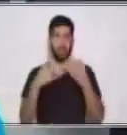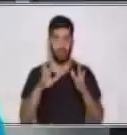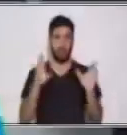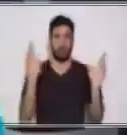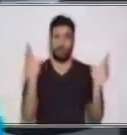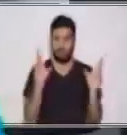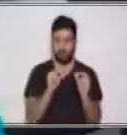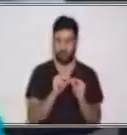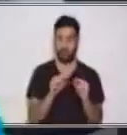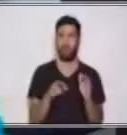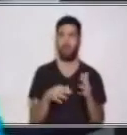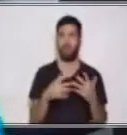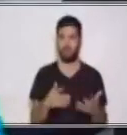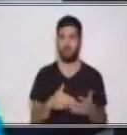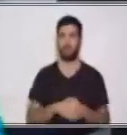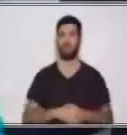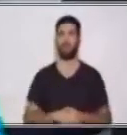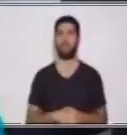Reduciendo eso tenemos